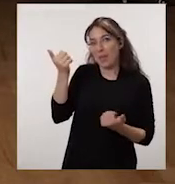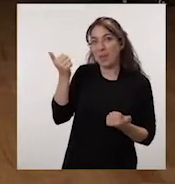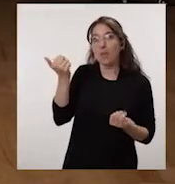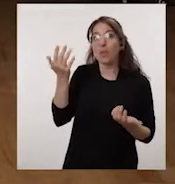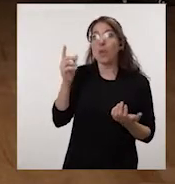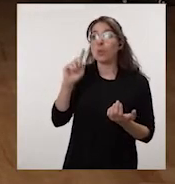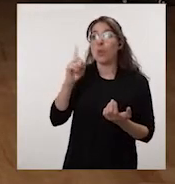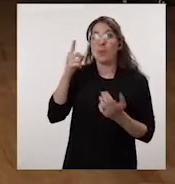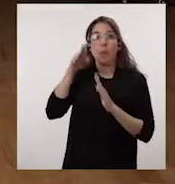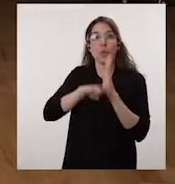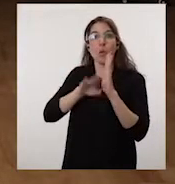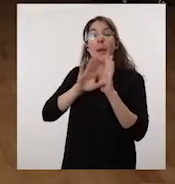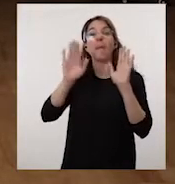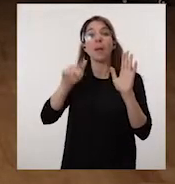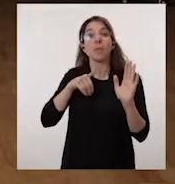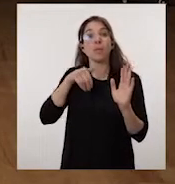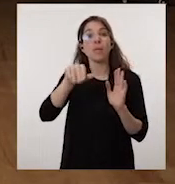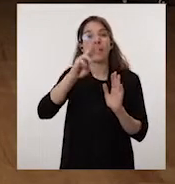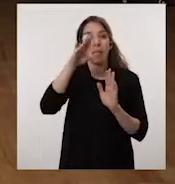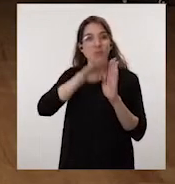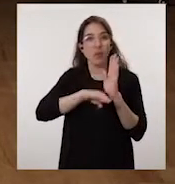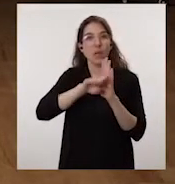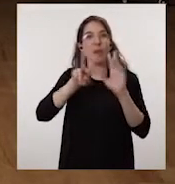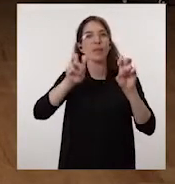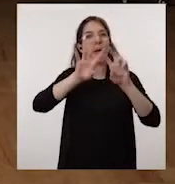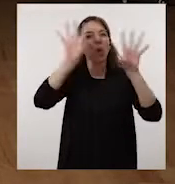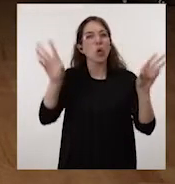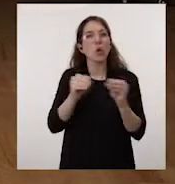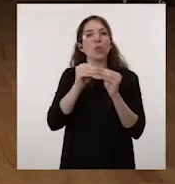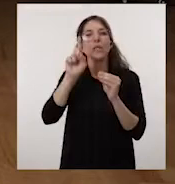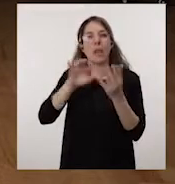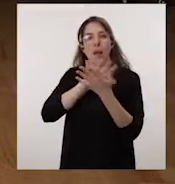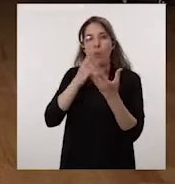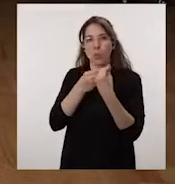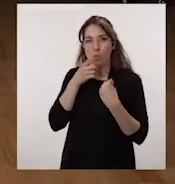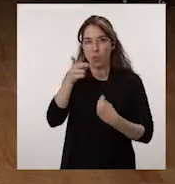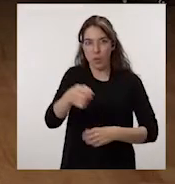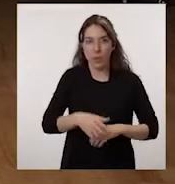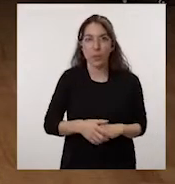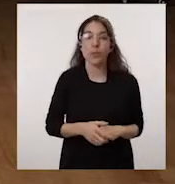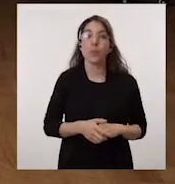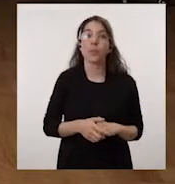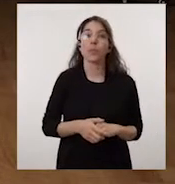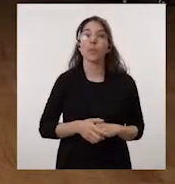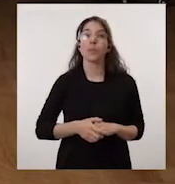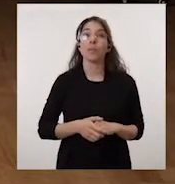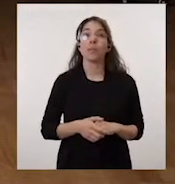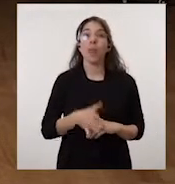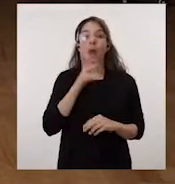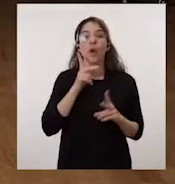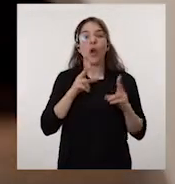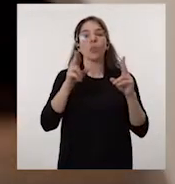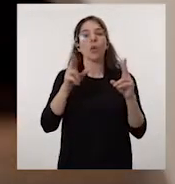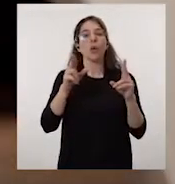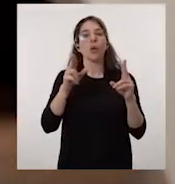voy a despedir de día en este primer programa aunque en el tercer programa las conclusiones las vamos a abordar también contigo y podríamos